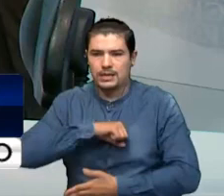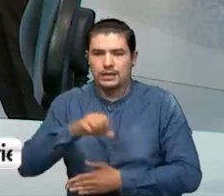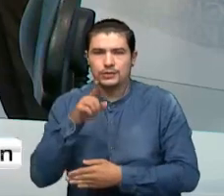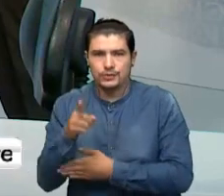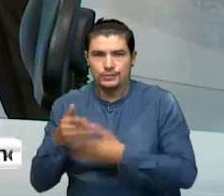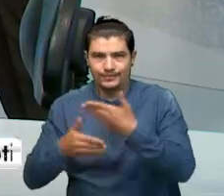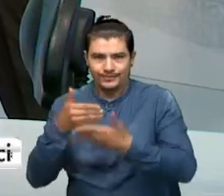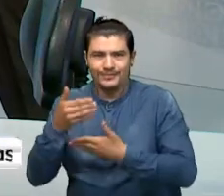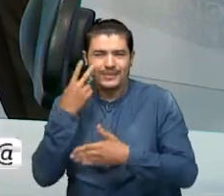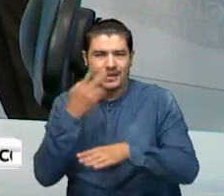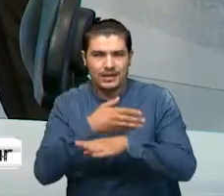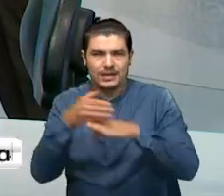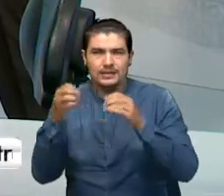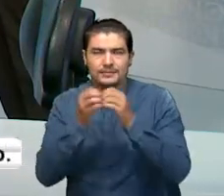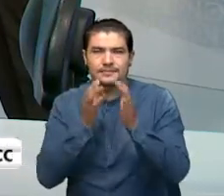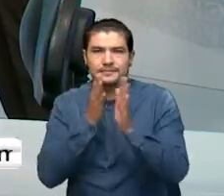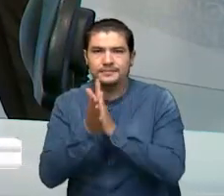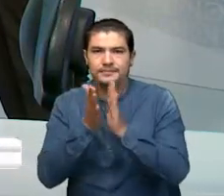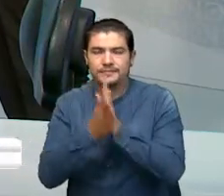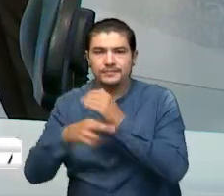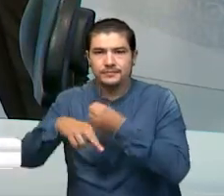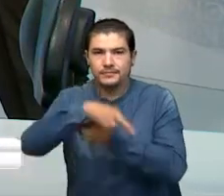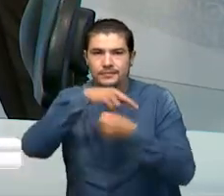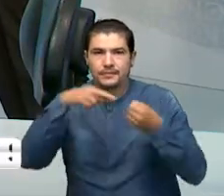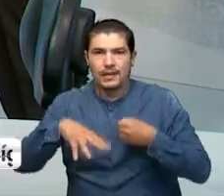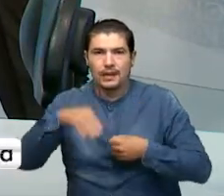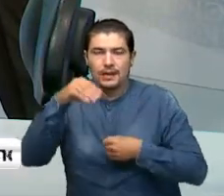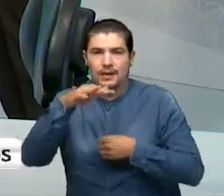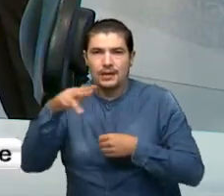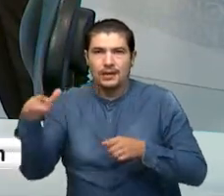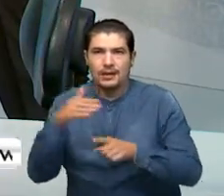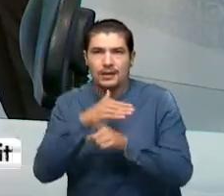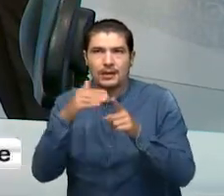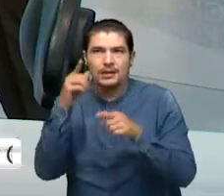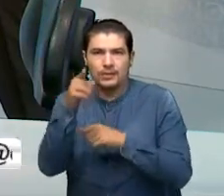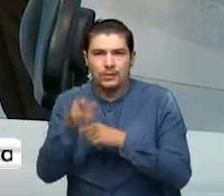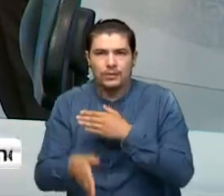derechos. Es la información que se registra desde la región del Magdalena Medio. Continúen ustedes con más Oriente Noticias.